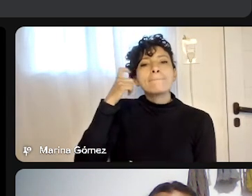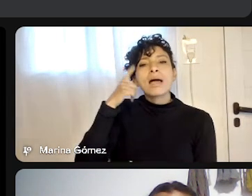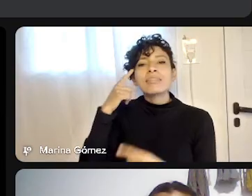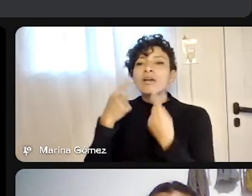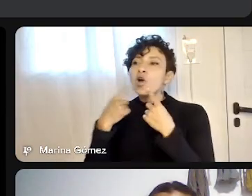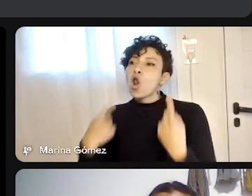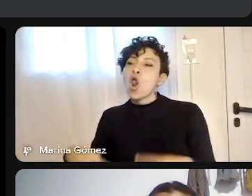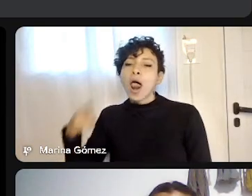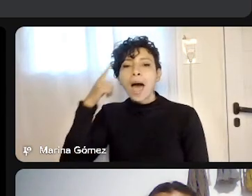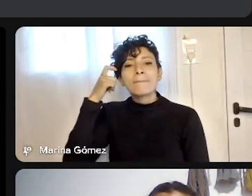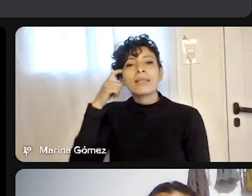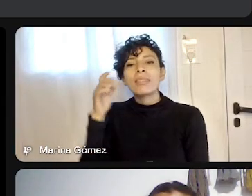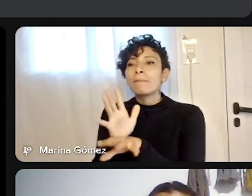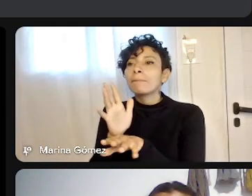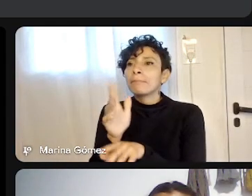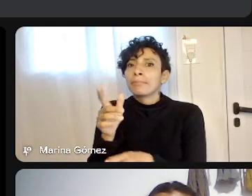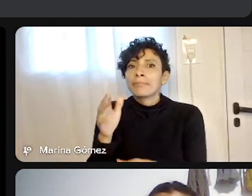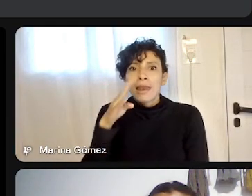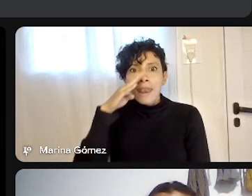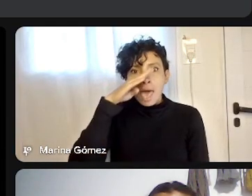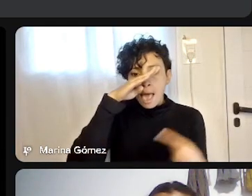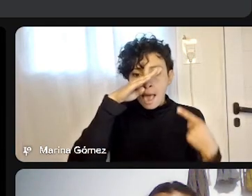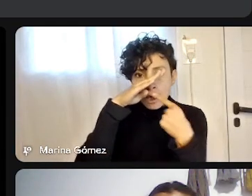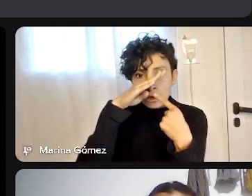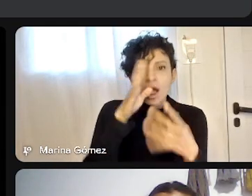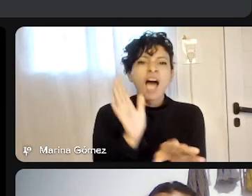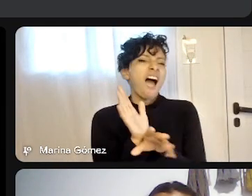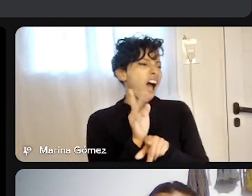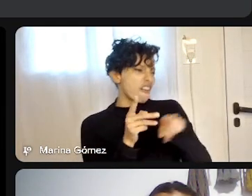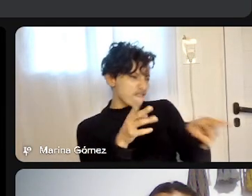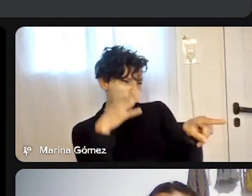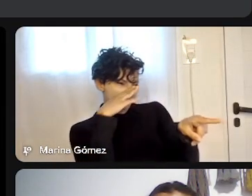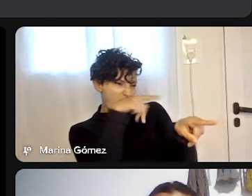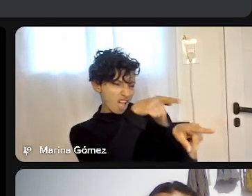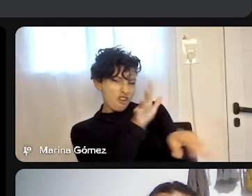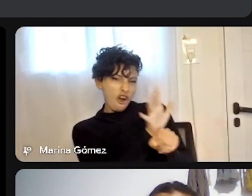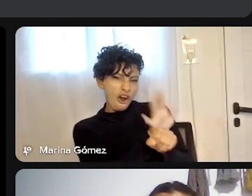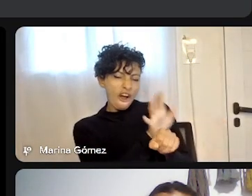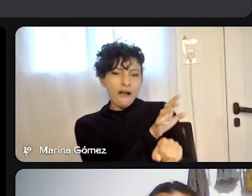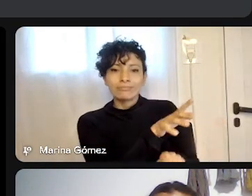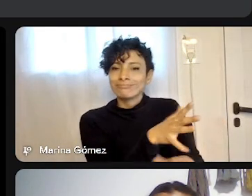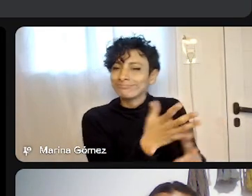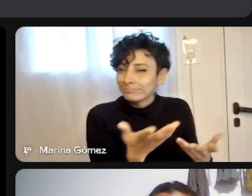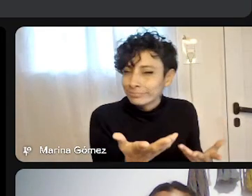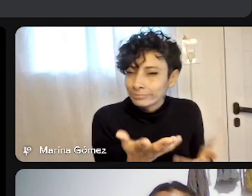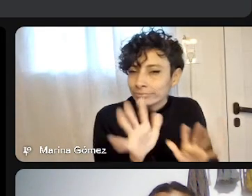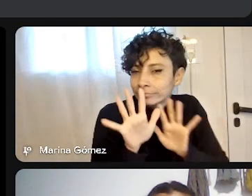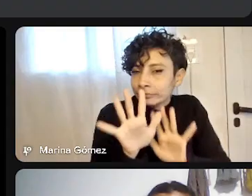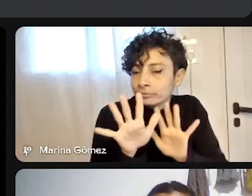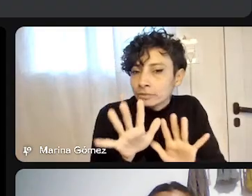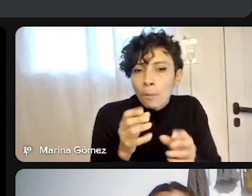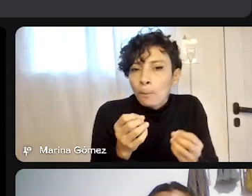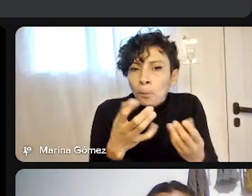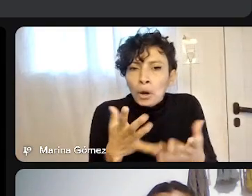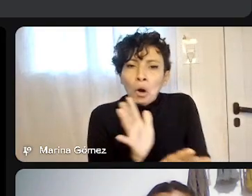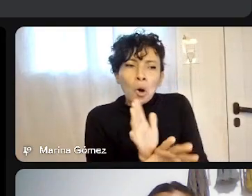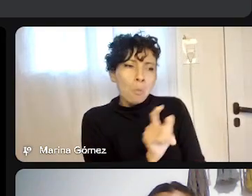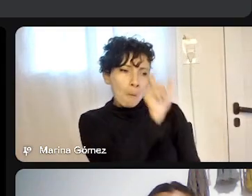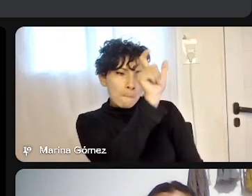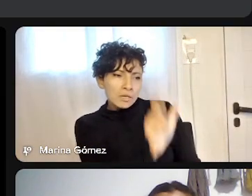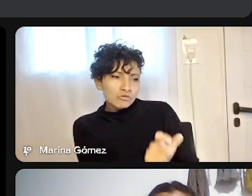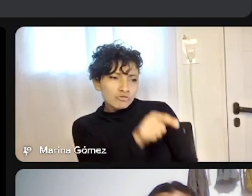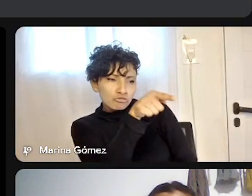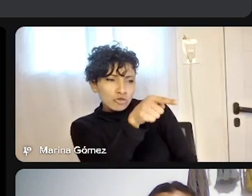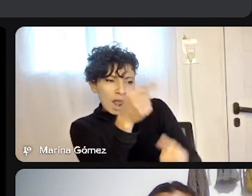digamos. Trabajar también por qué, digamos, utilizan, digamos, una característica como insulto,